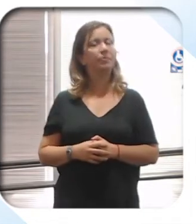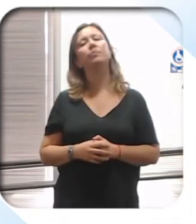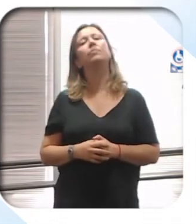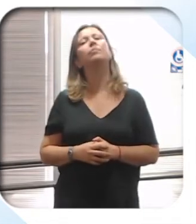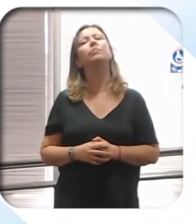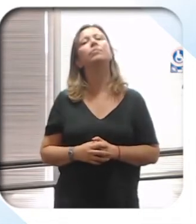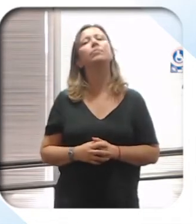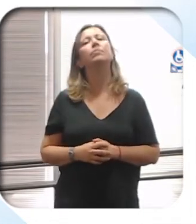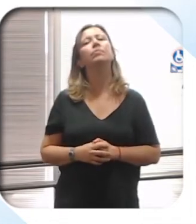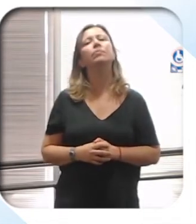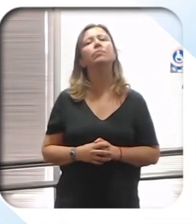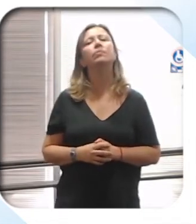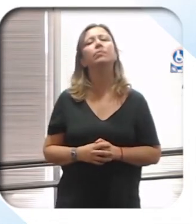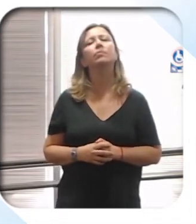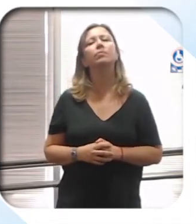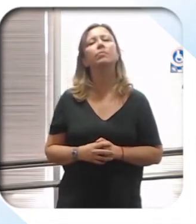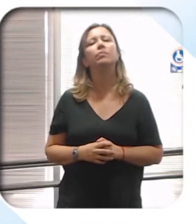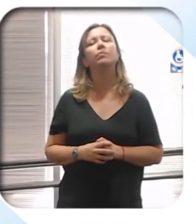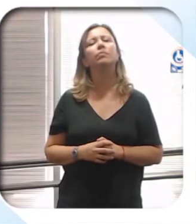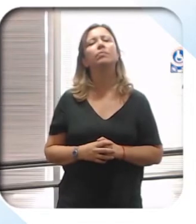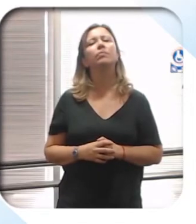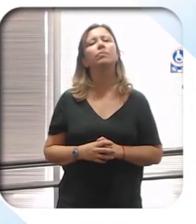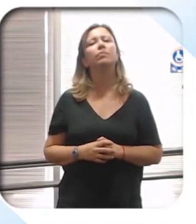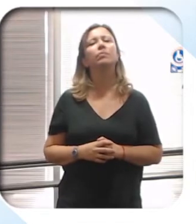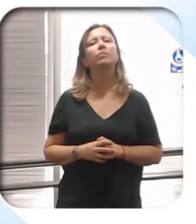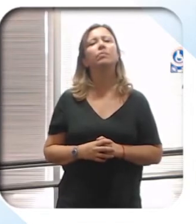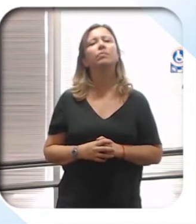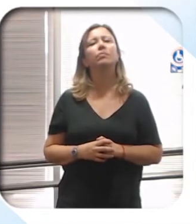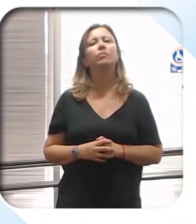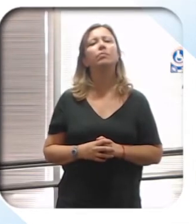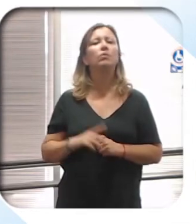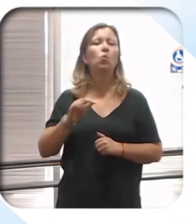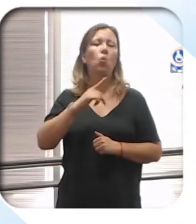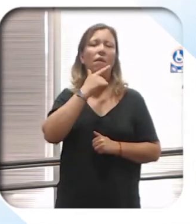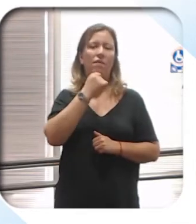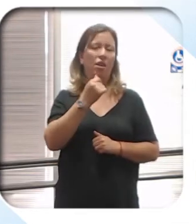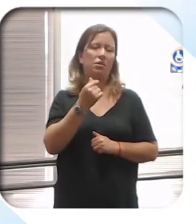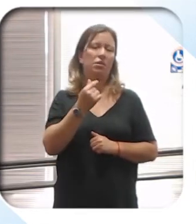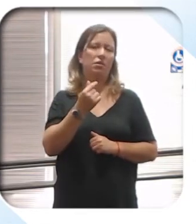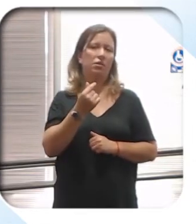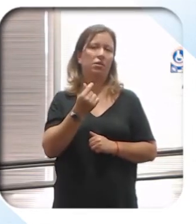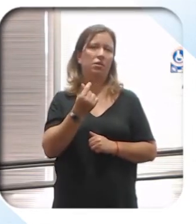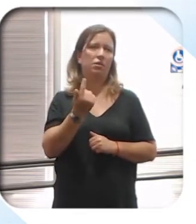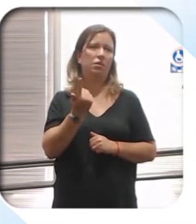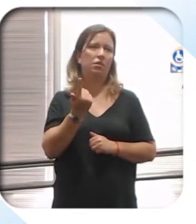Observaciones adicionales vinculadas al TEA. No es fácil la consulta con un